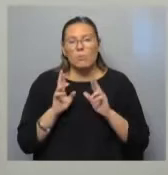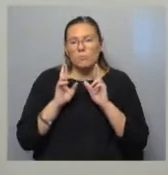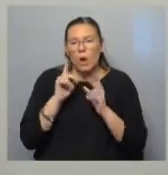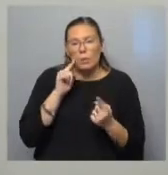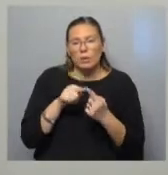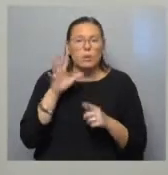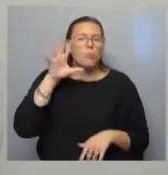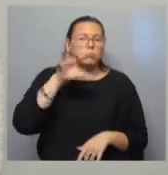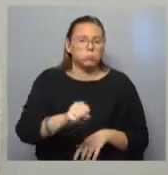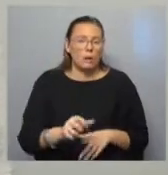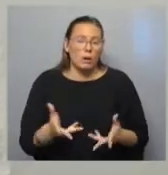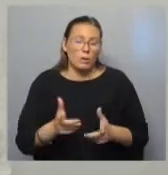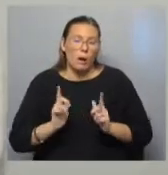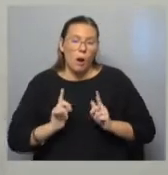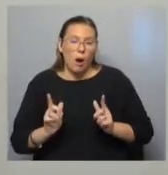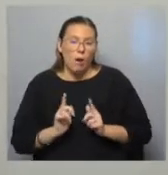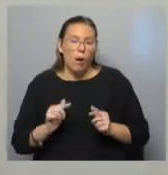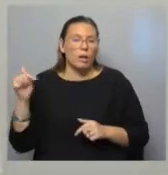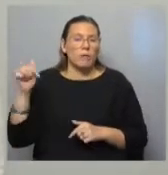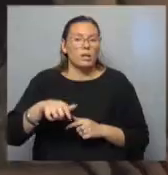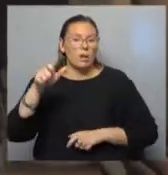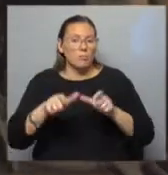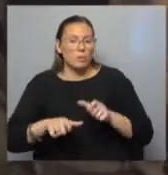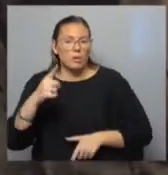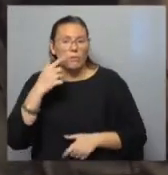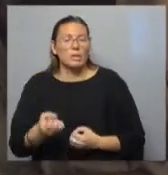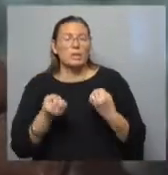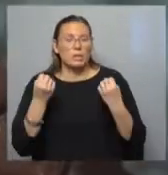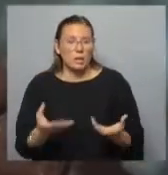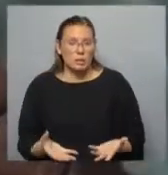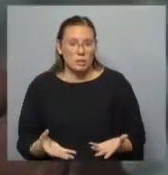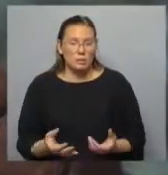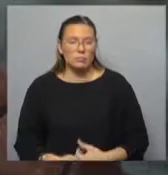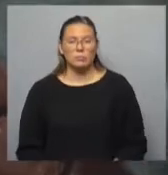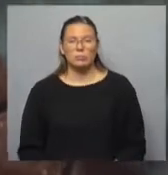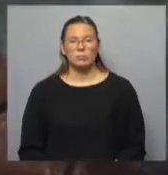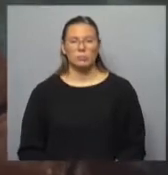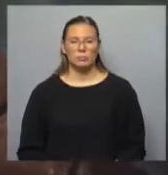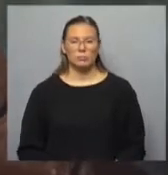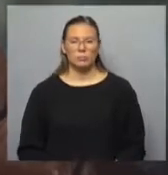objetivo, y ahora con mucha expectativa de que venga la gente y ver qué pasa con eso.